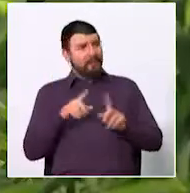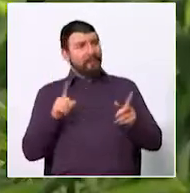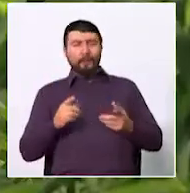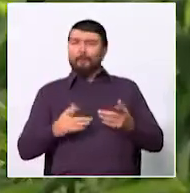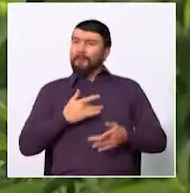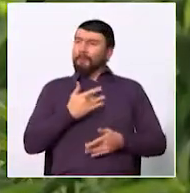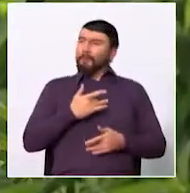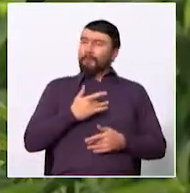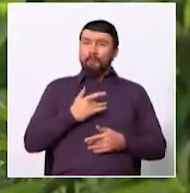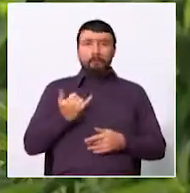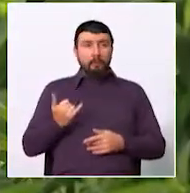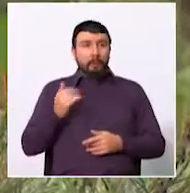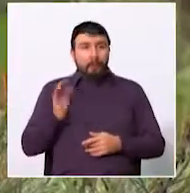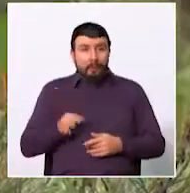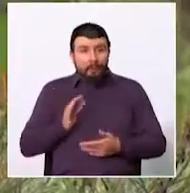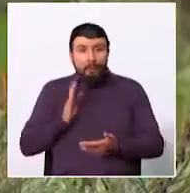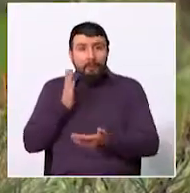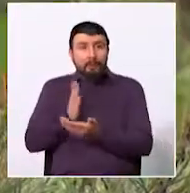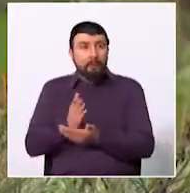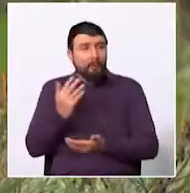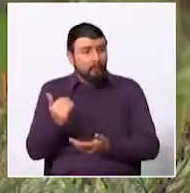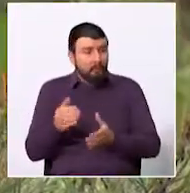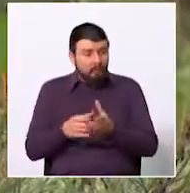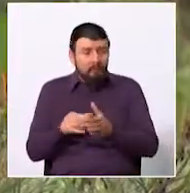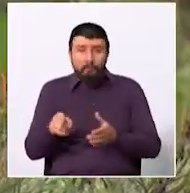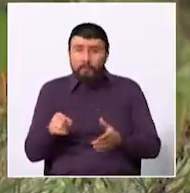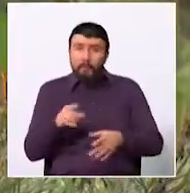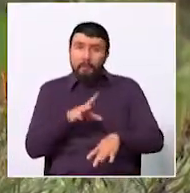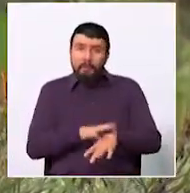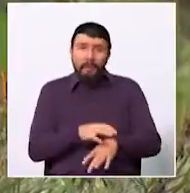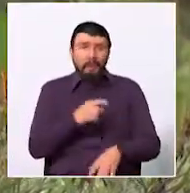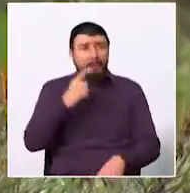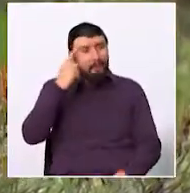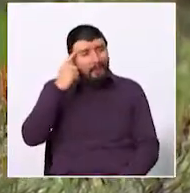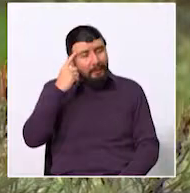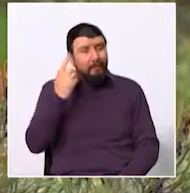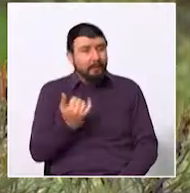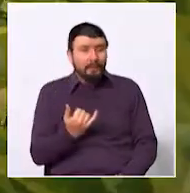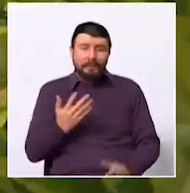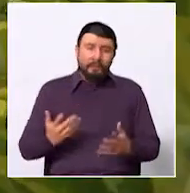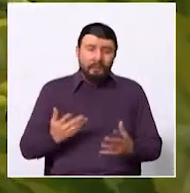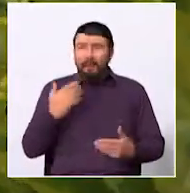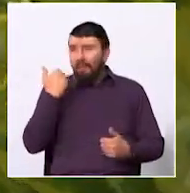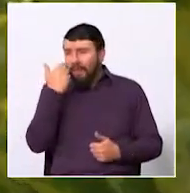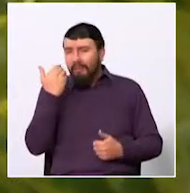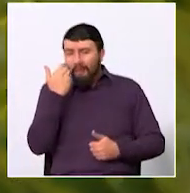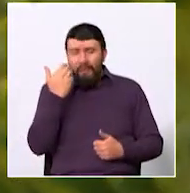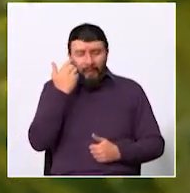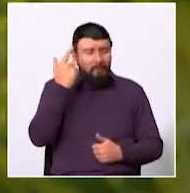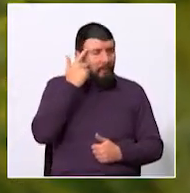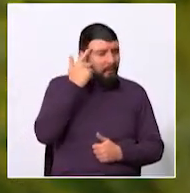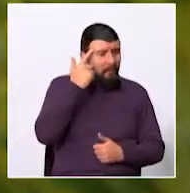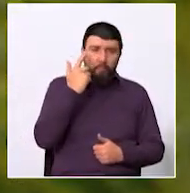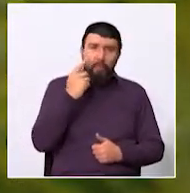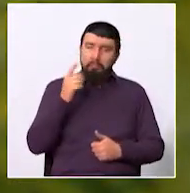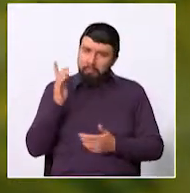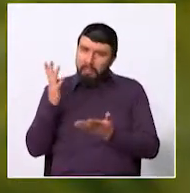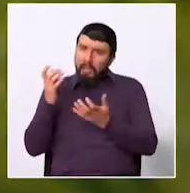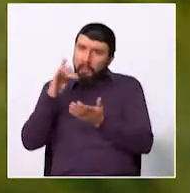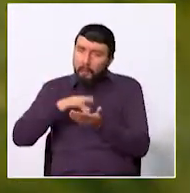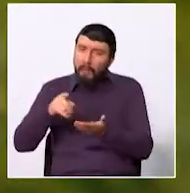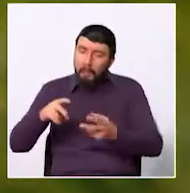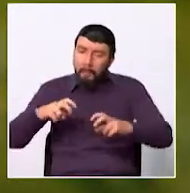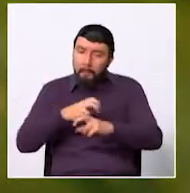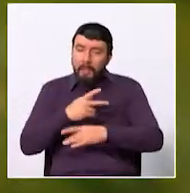que la gente siempre queda una parte a una clínica están en ese ambiente de salud de enfermedad y aquí es donde queremos que vean el